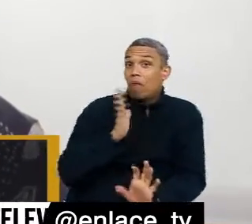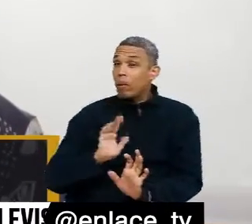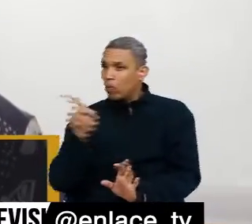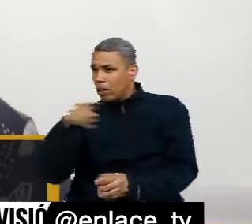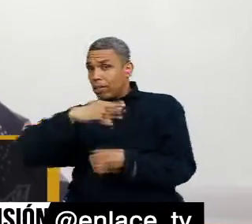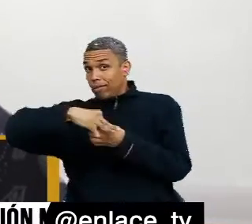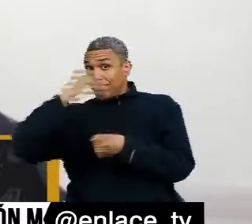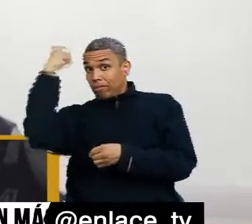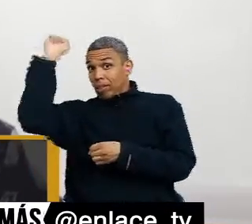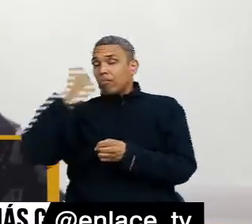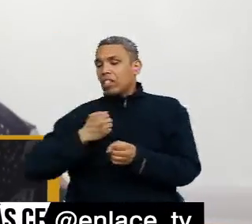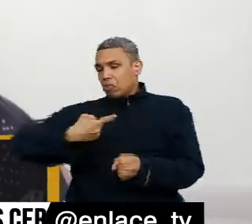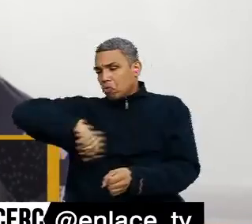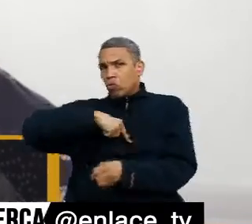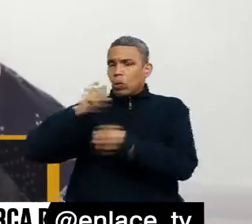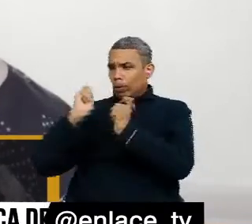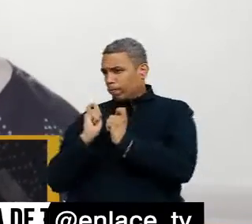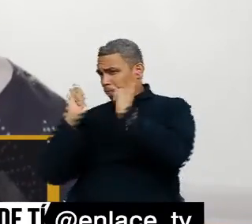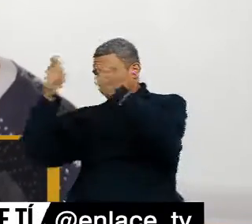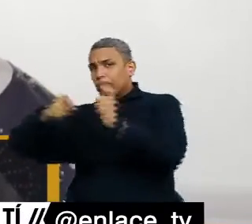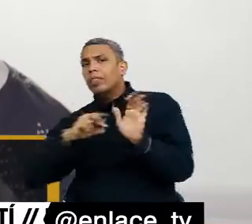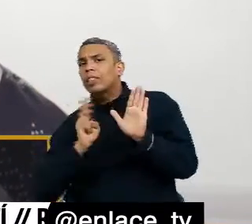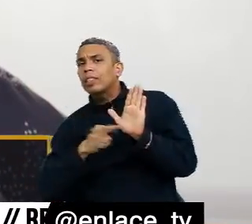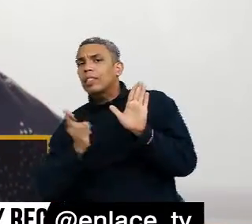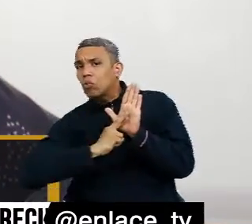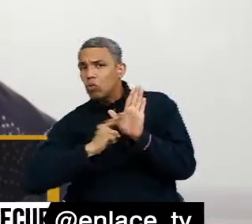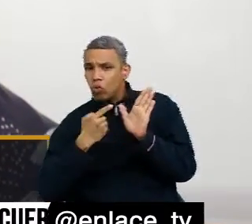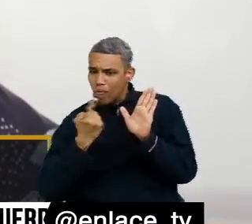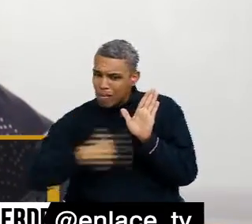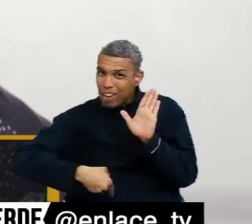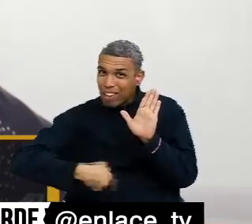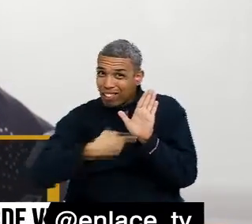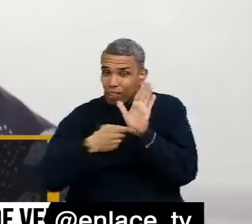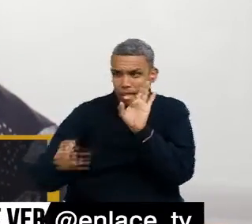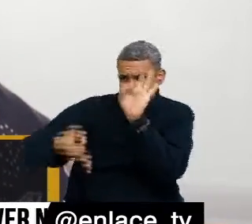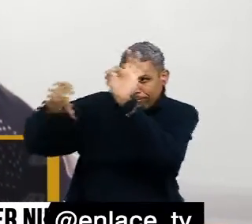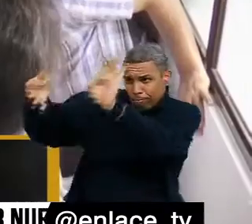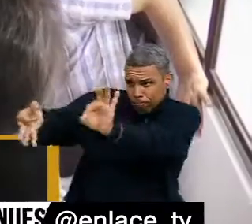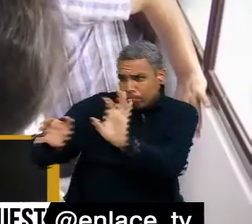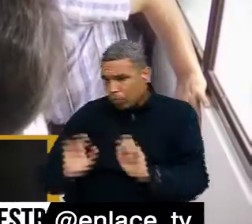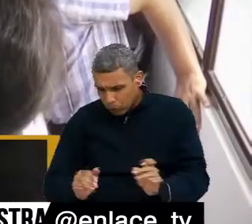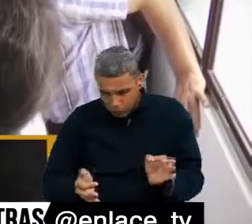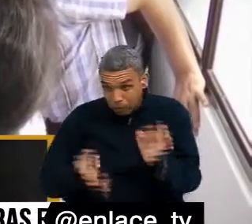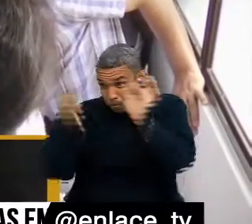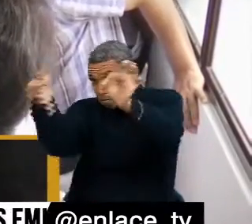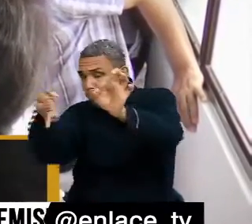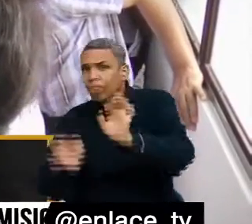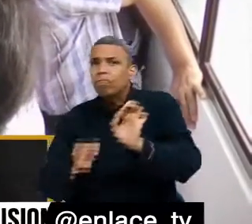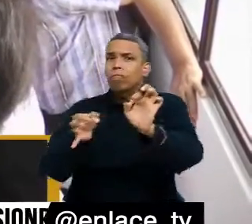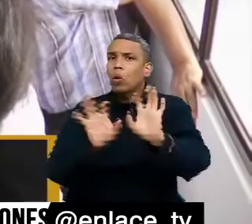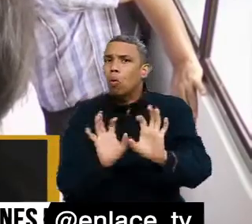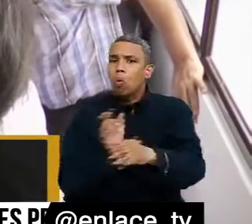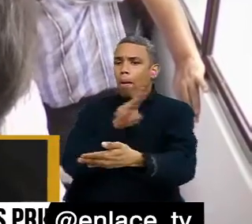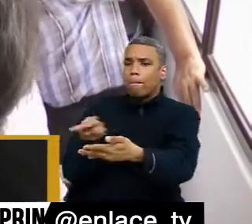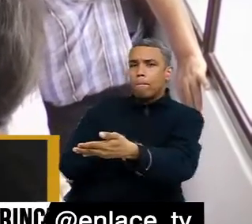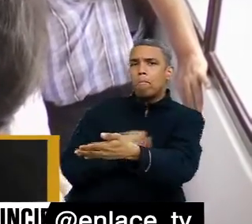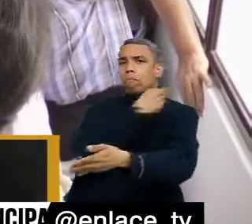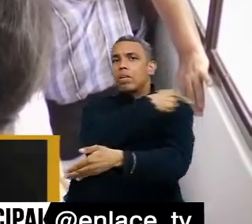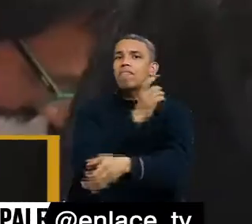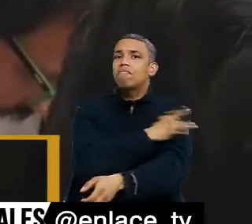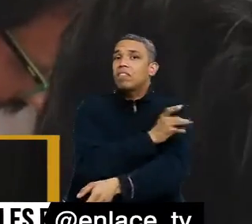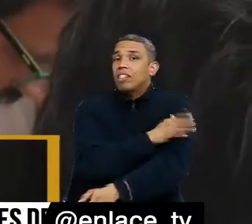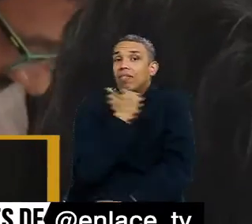instancia para dar la resolución correcta ya, si la merecen o hay que anular esas elecciones o de poder